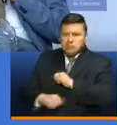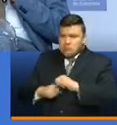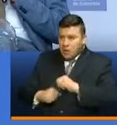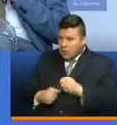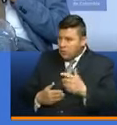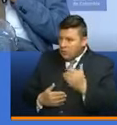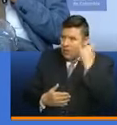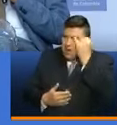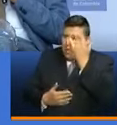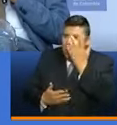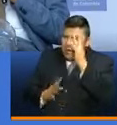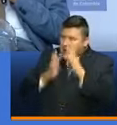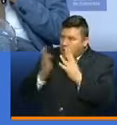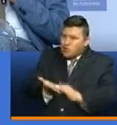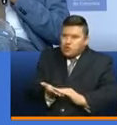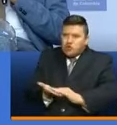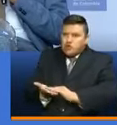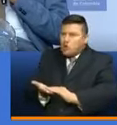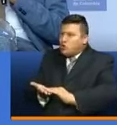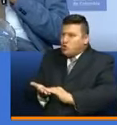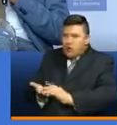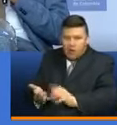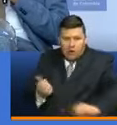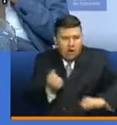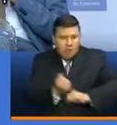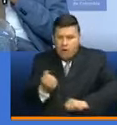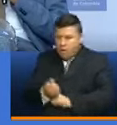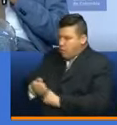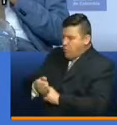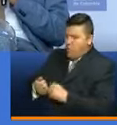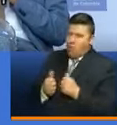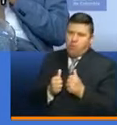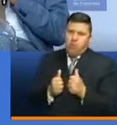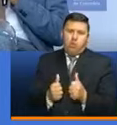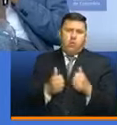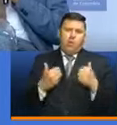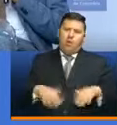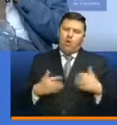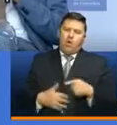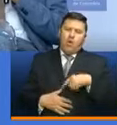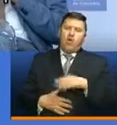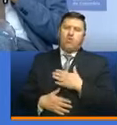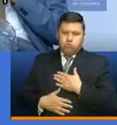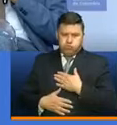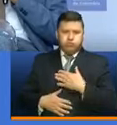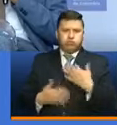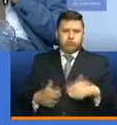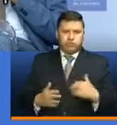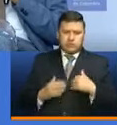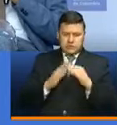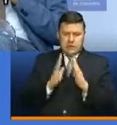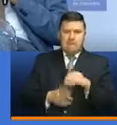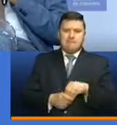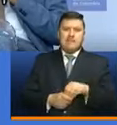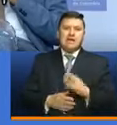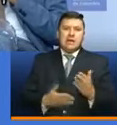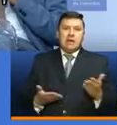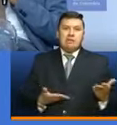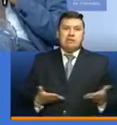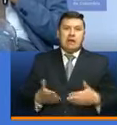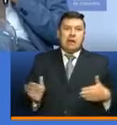esa disposición a encontrar soluciones desde el primer momento incluido. Bueno, esto ha sucedido en un momento en el que todos estábamos en casa, las tiendas